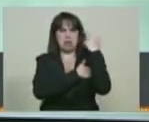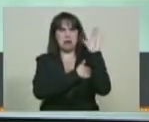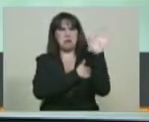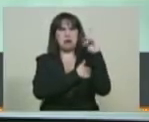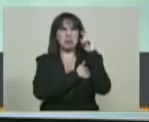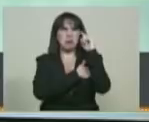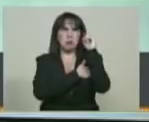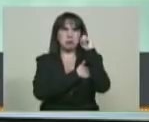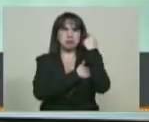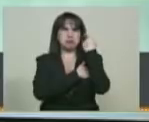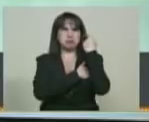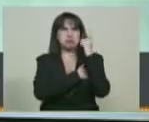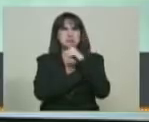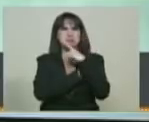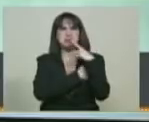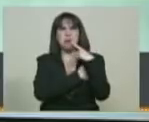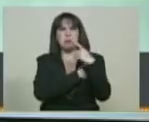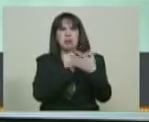Jorge.